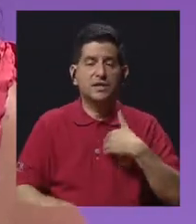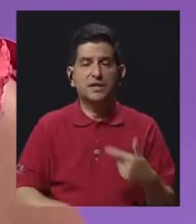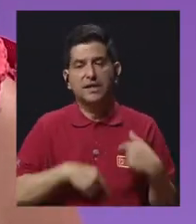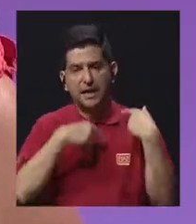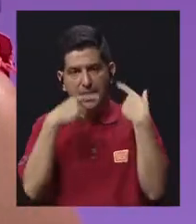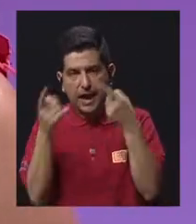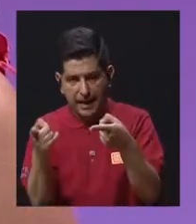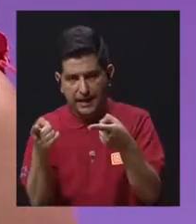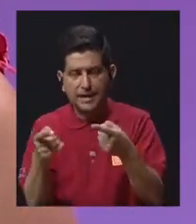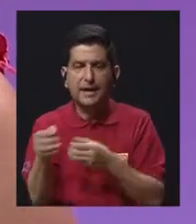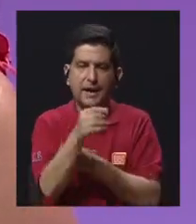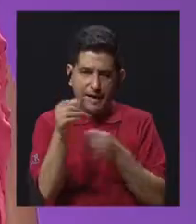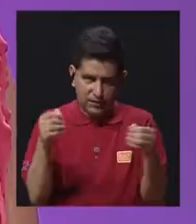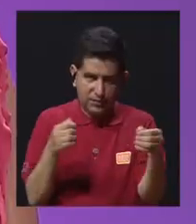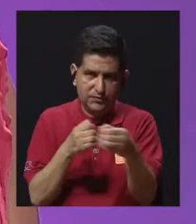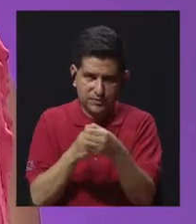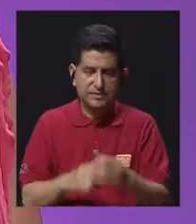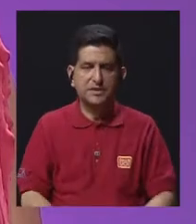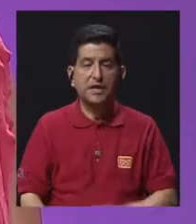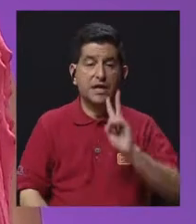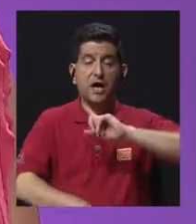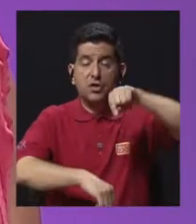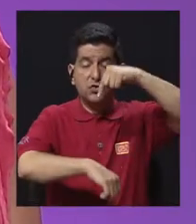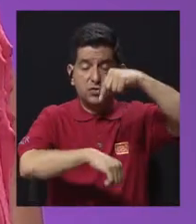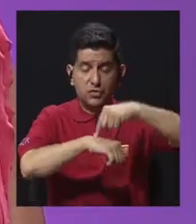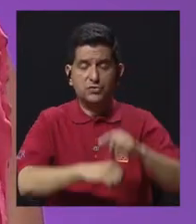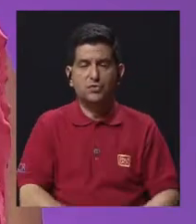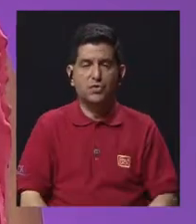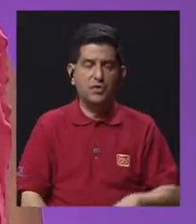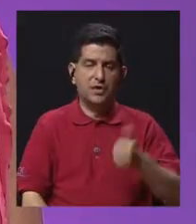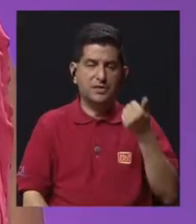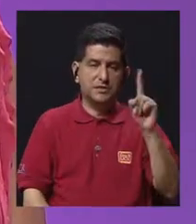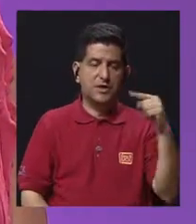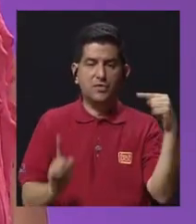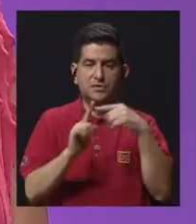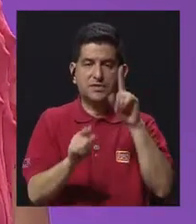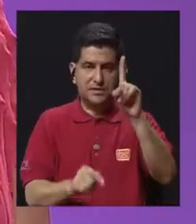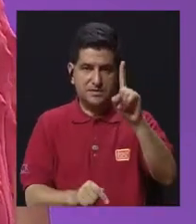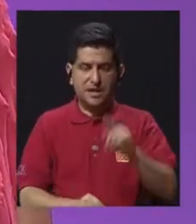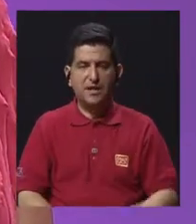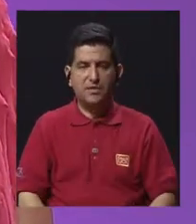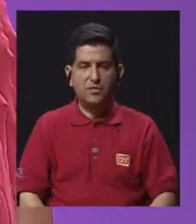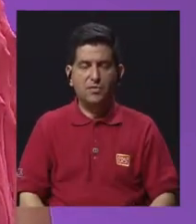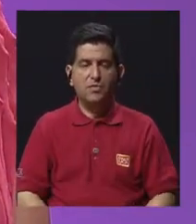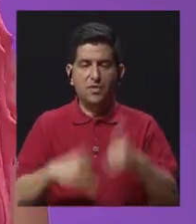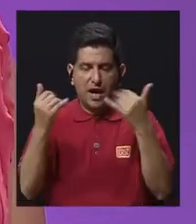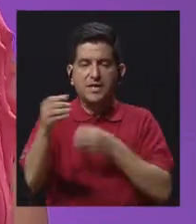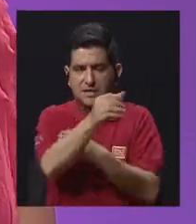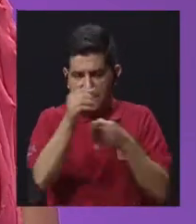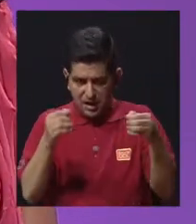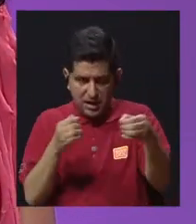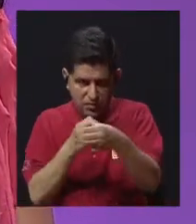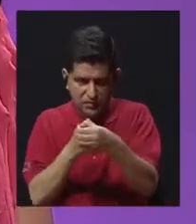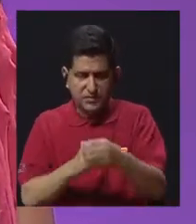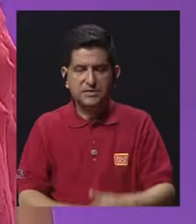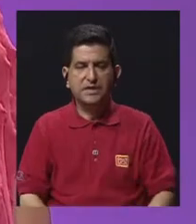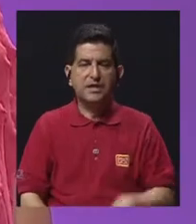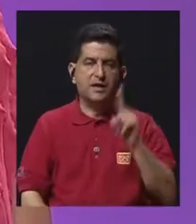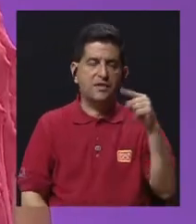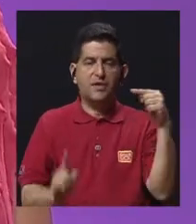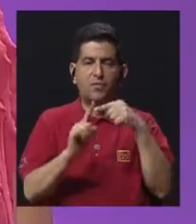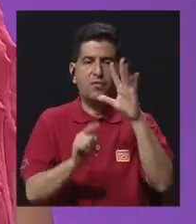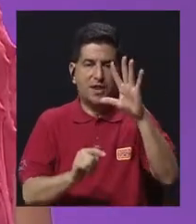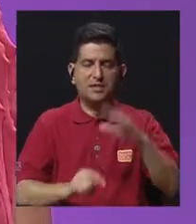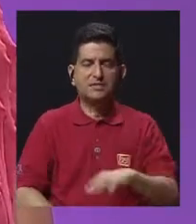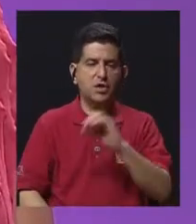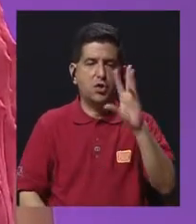llegar a la oficina. Viajamos 2 horas, de las 11 a la 1. estamos en la oficina y de la 1 a las